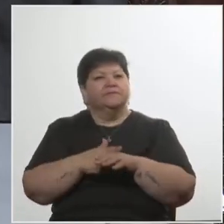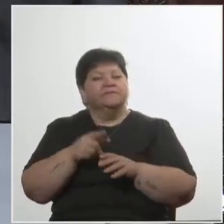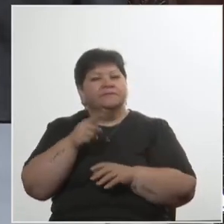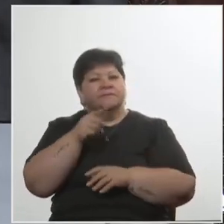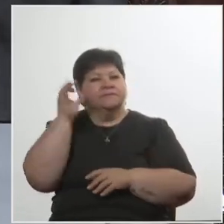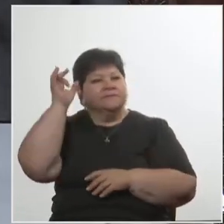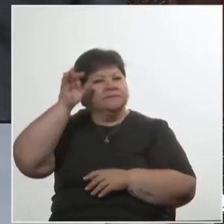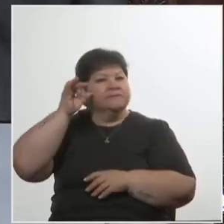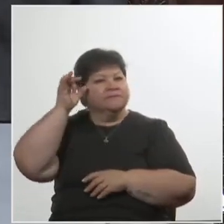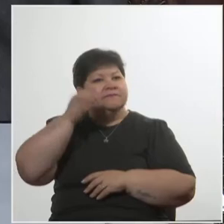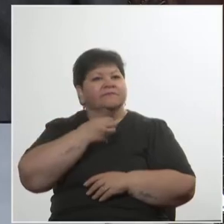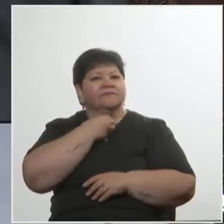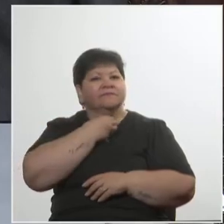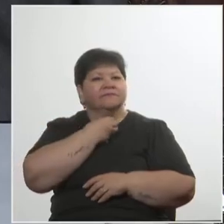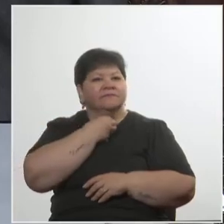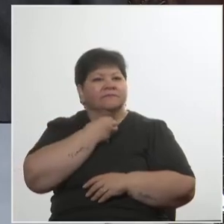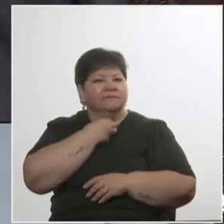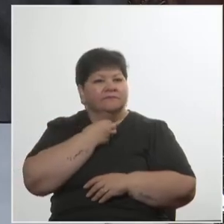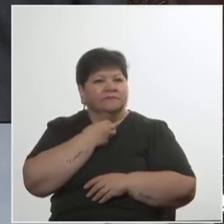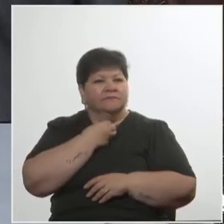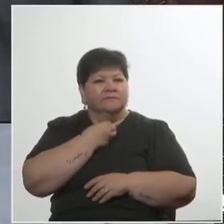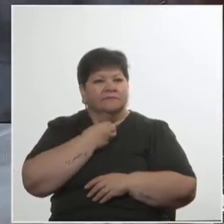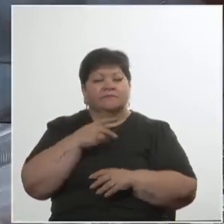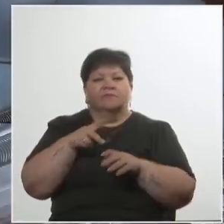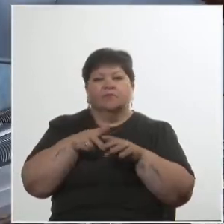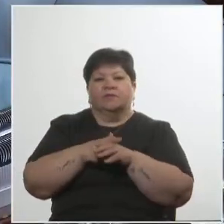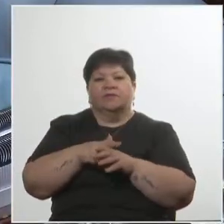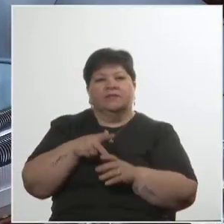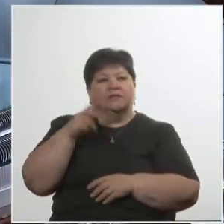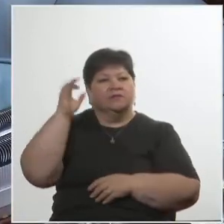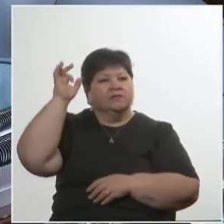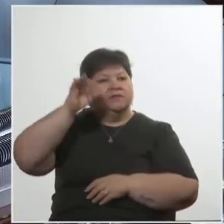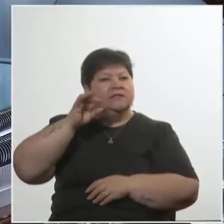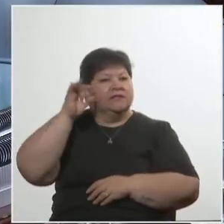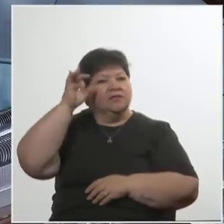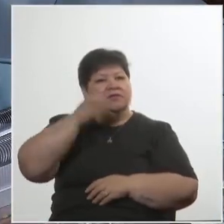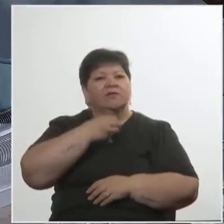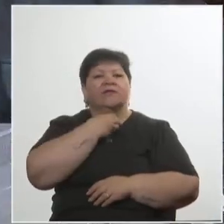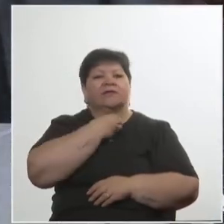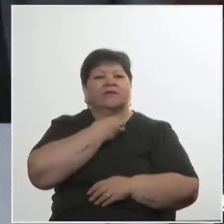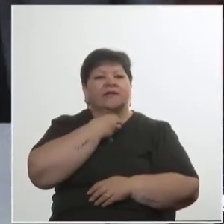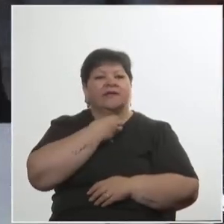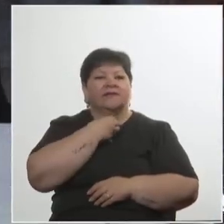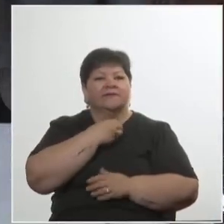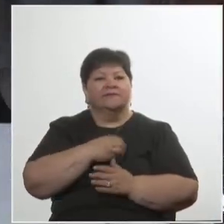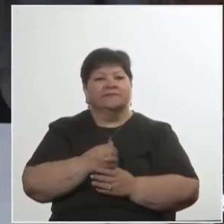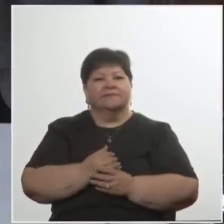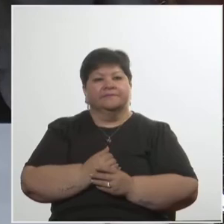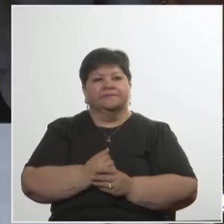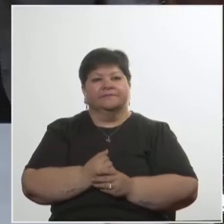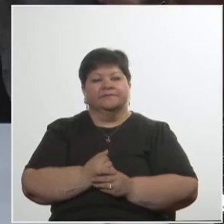al senador Andrade por una interrupción tiene la palabra el senador Andrade